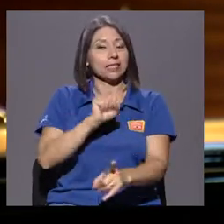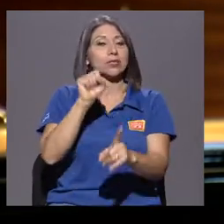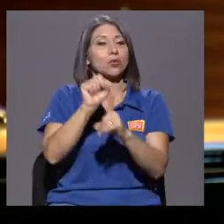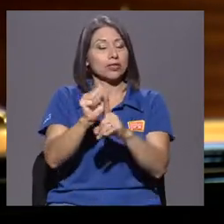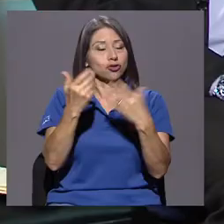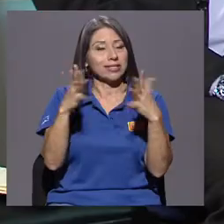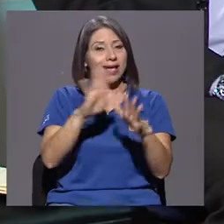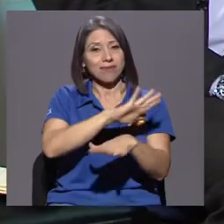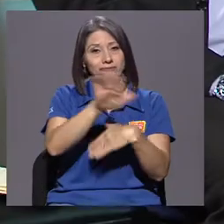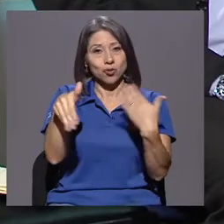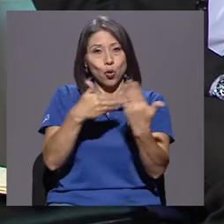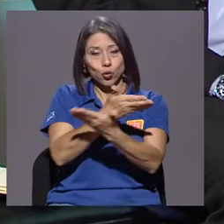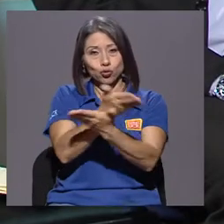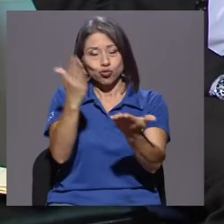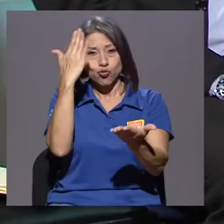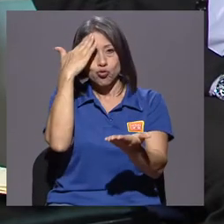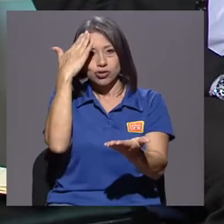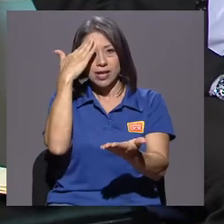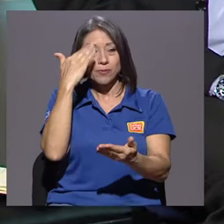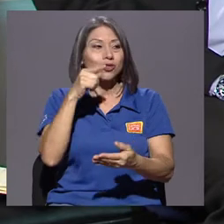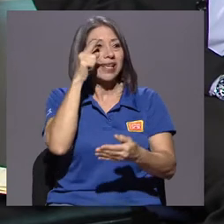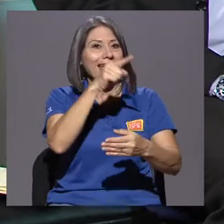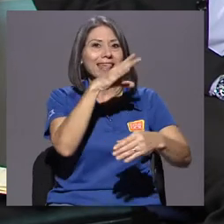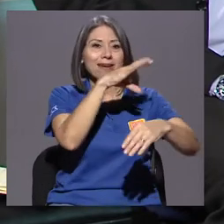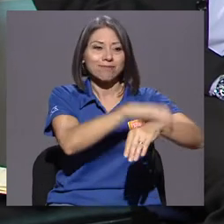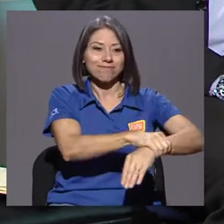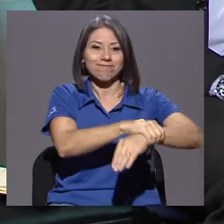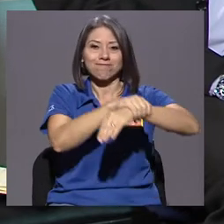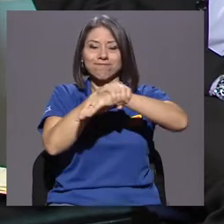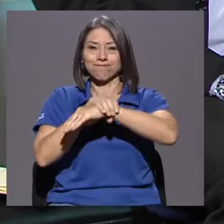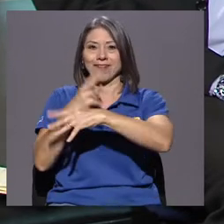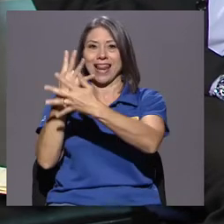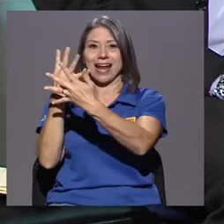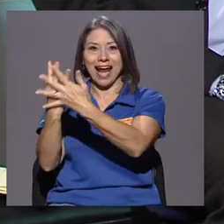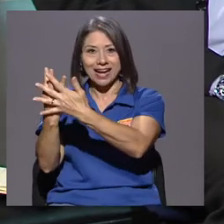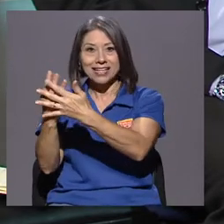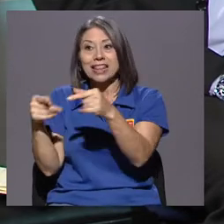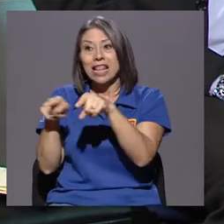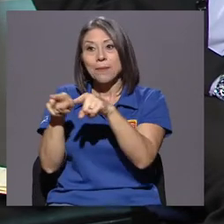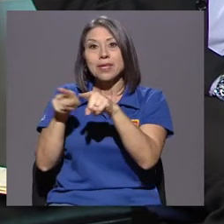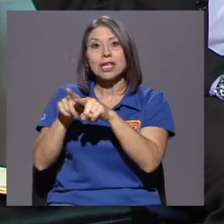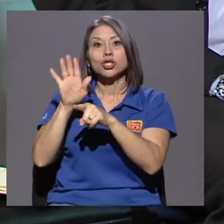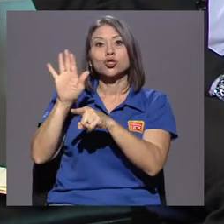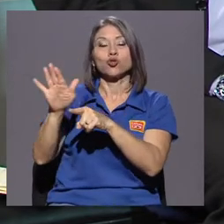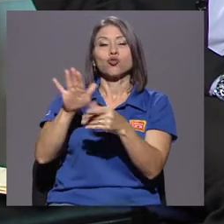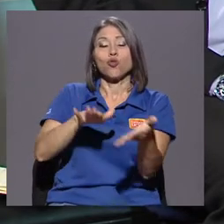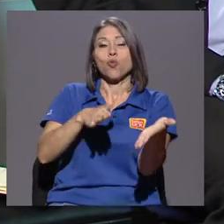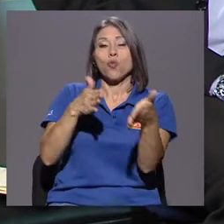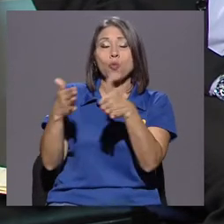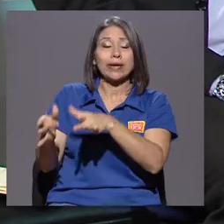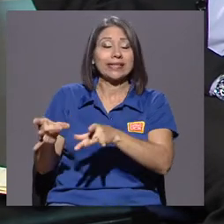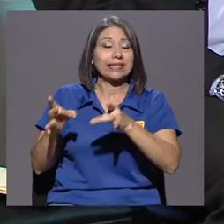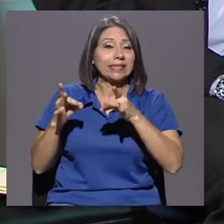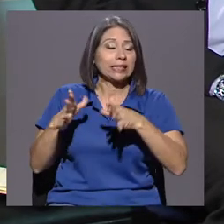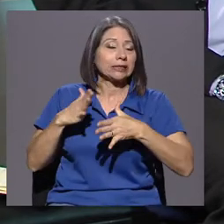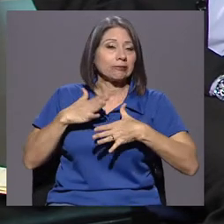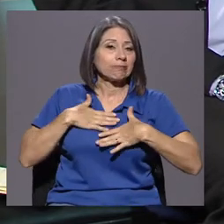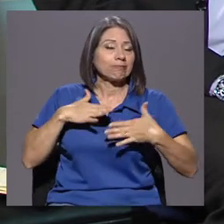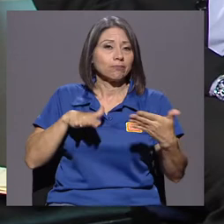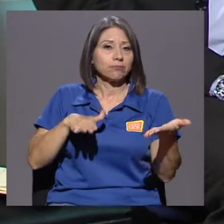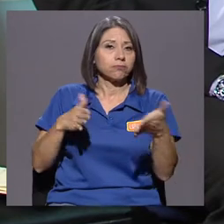conocemos a su reclusión en la cárcel y a su asesinato a su atroz asesinato verdad